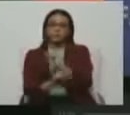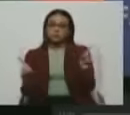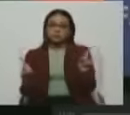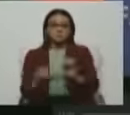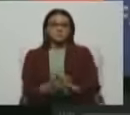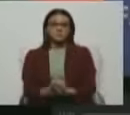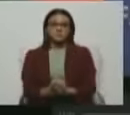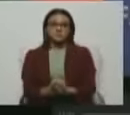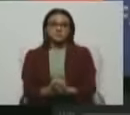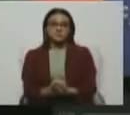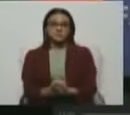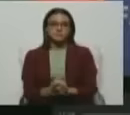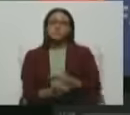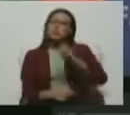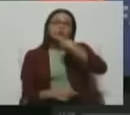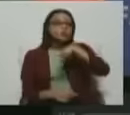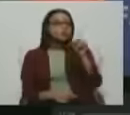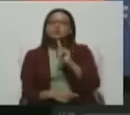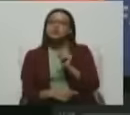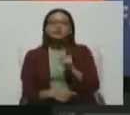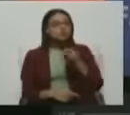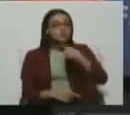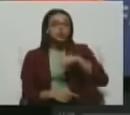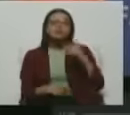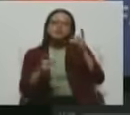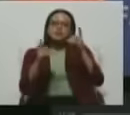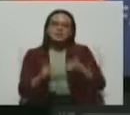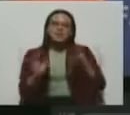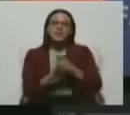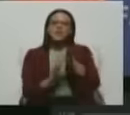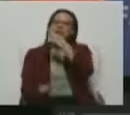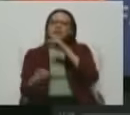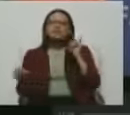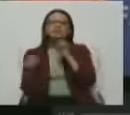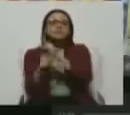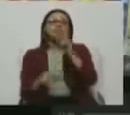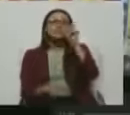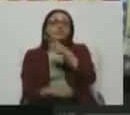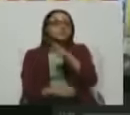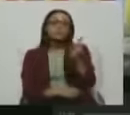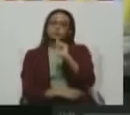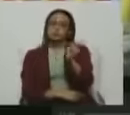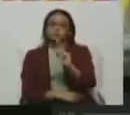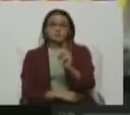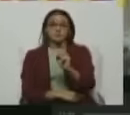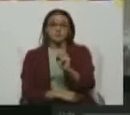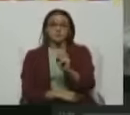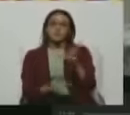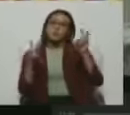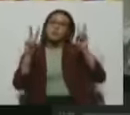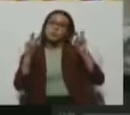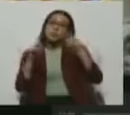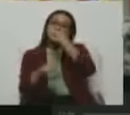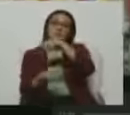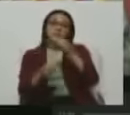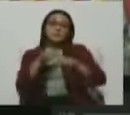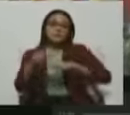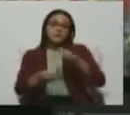No somos nosotros los que vamos a decidir si esto es un fraude o no es fraude. Supuesto.